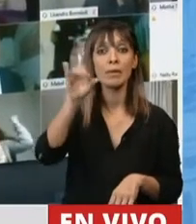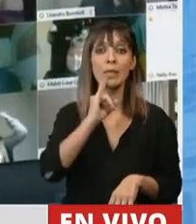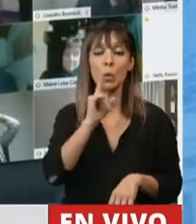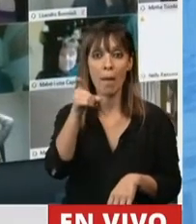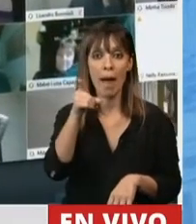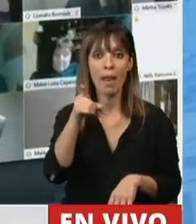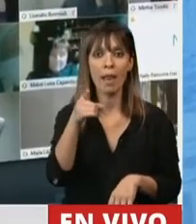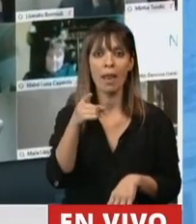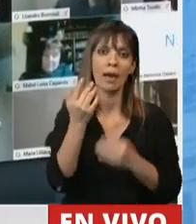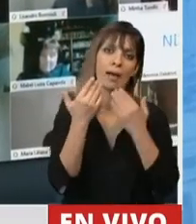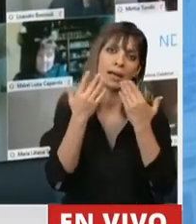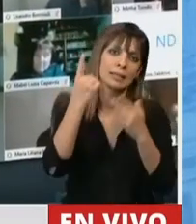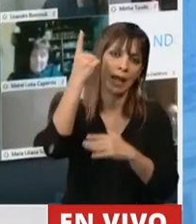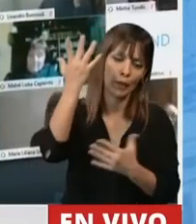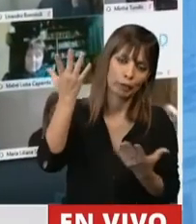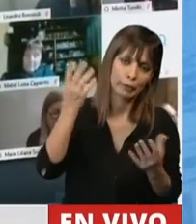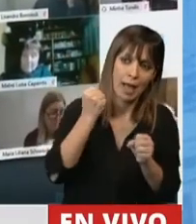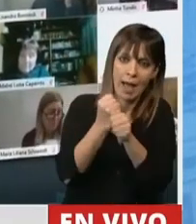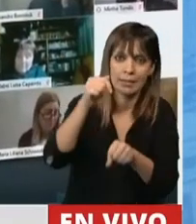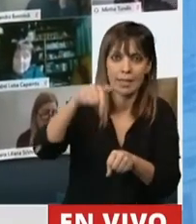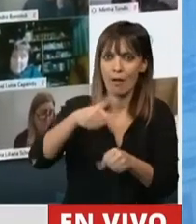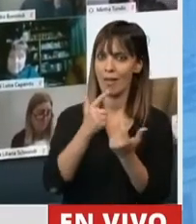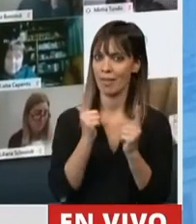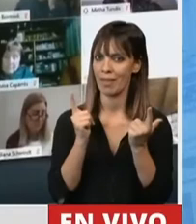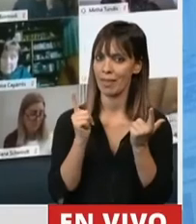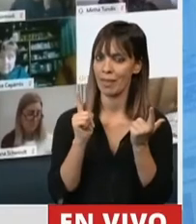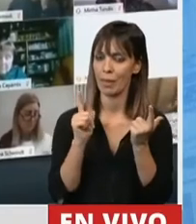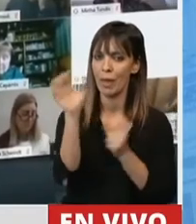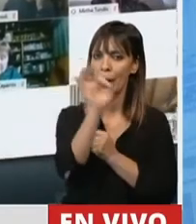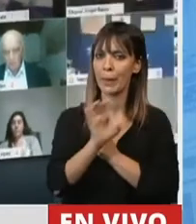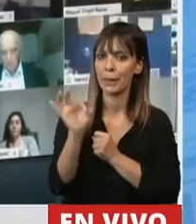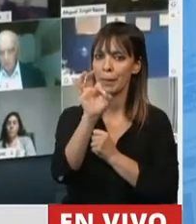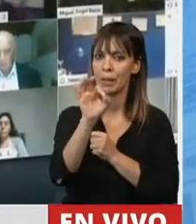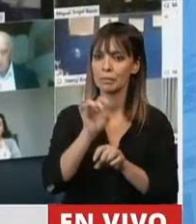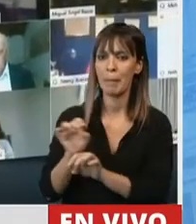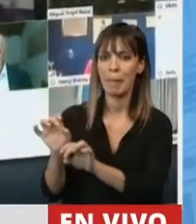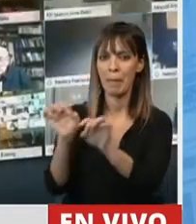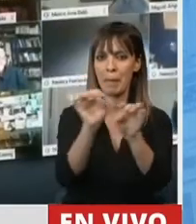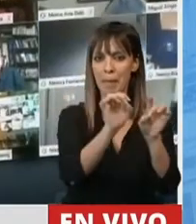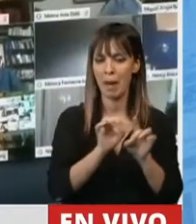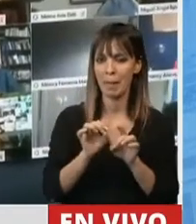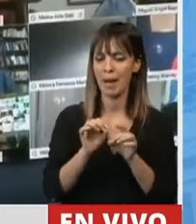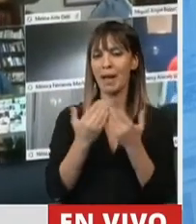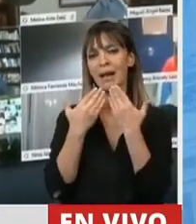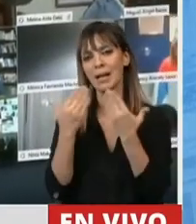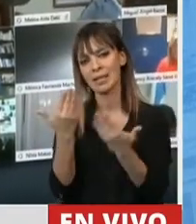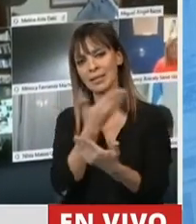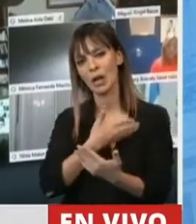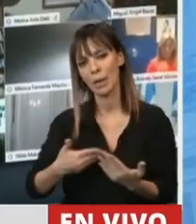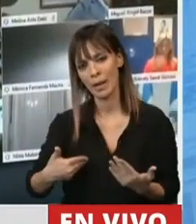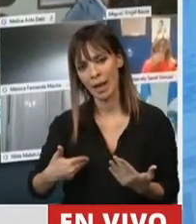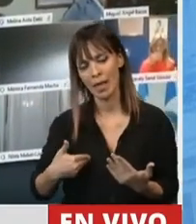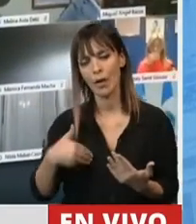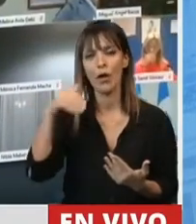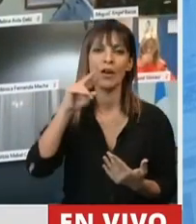donde, gracias a Dios, por el momento todavía no tenemos el virus comunitario, con un gobernador como es el doctor